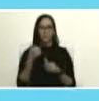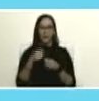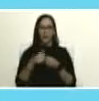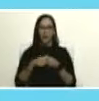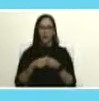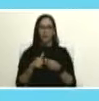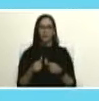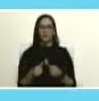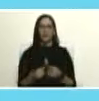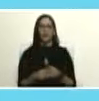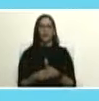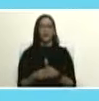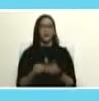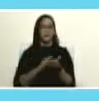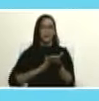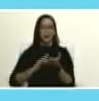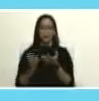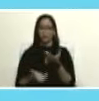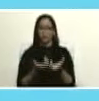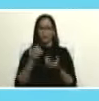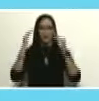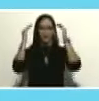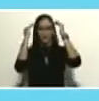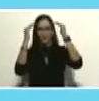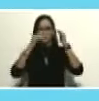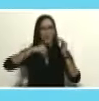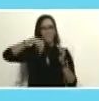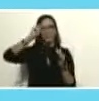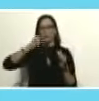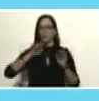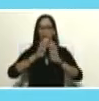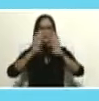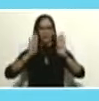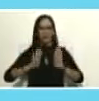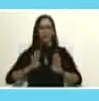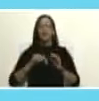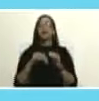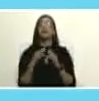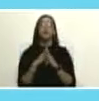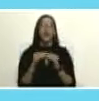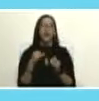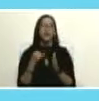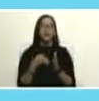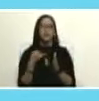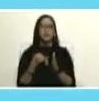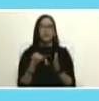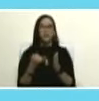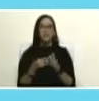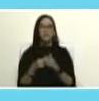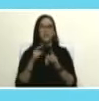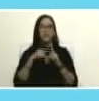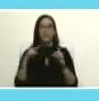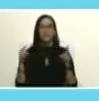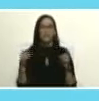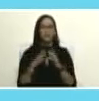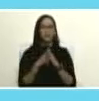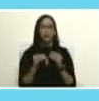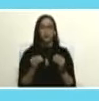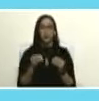Repararon la cocina, el techo, pintura general, ventanas, instalaciones eléctricas, todos los